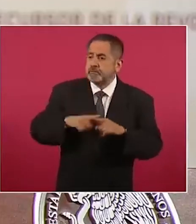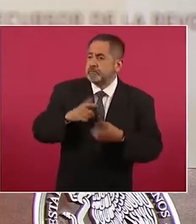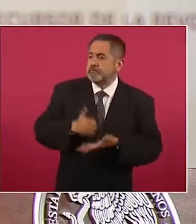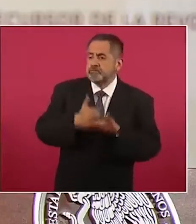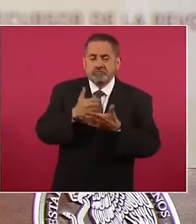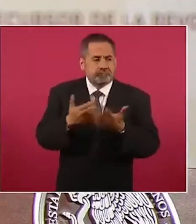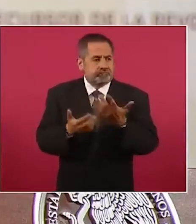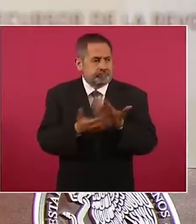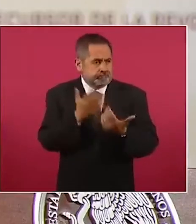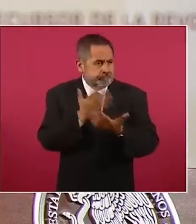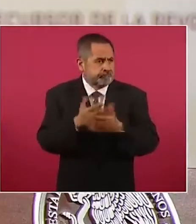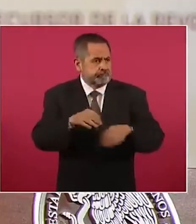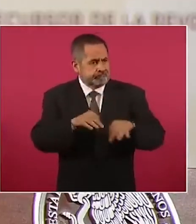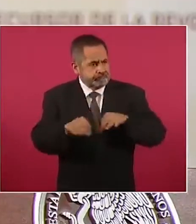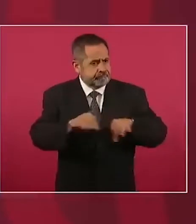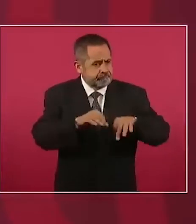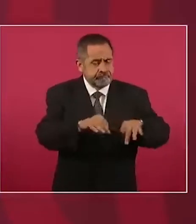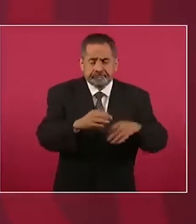entonces